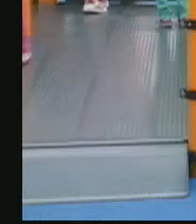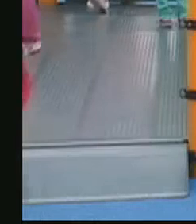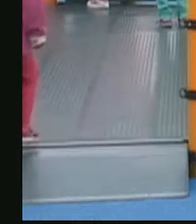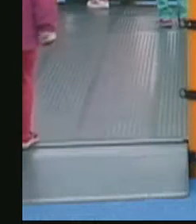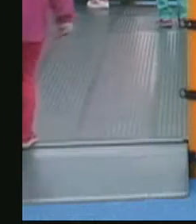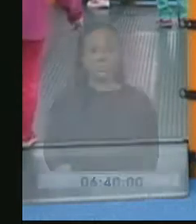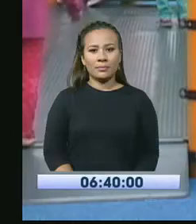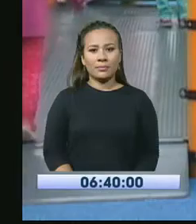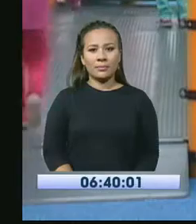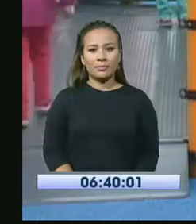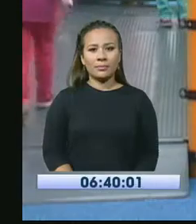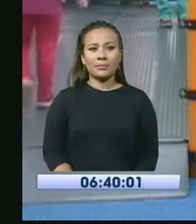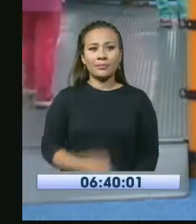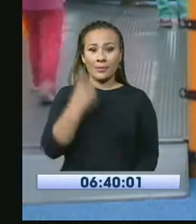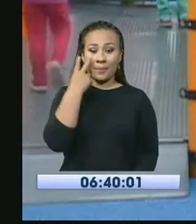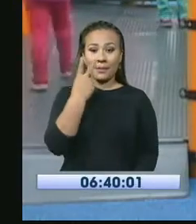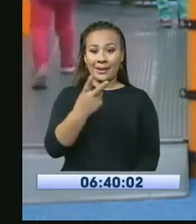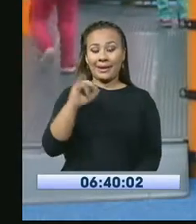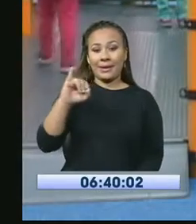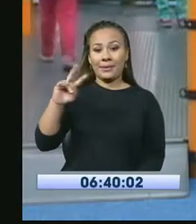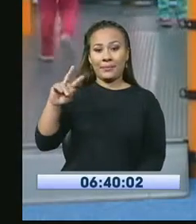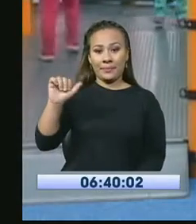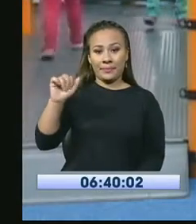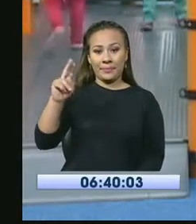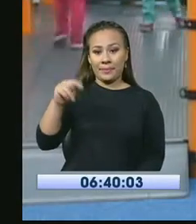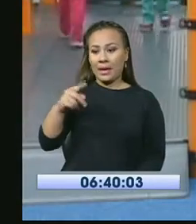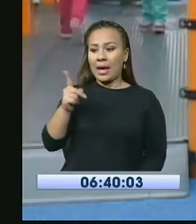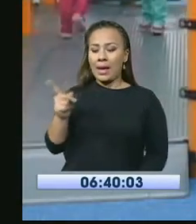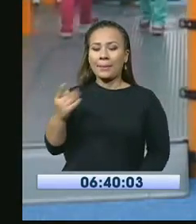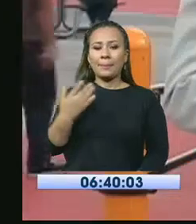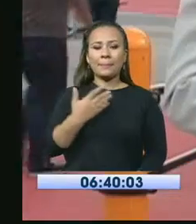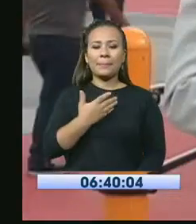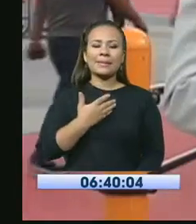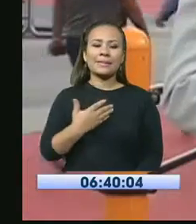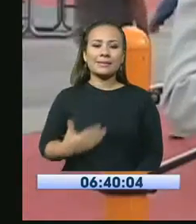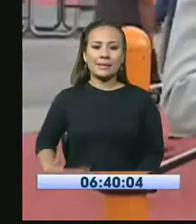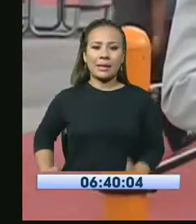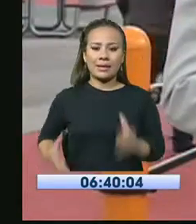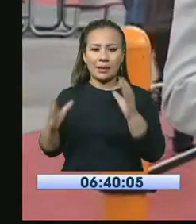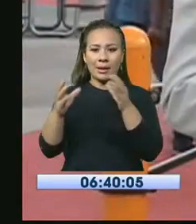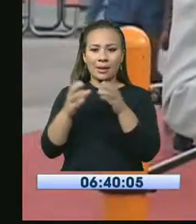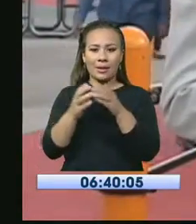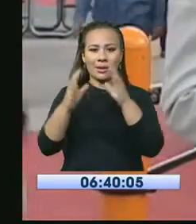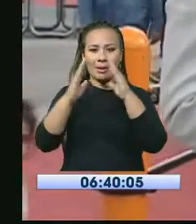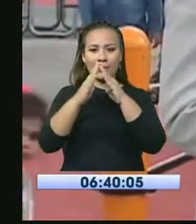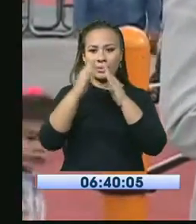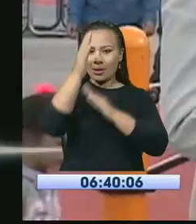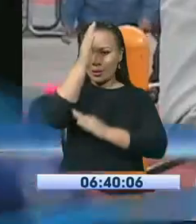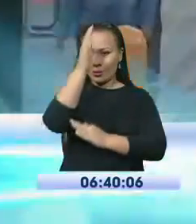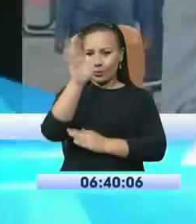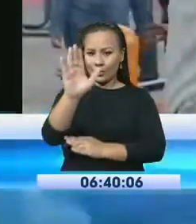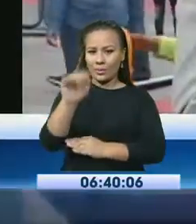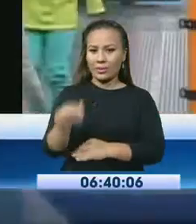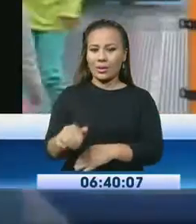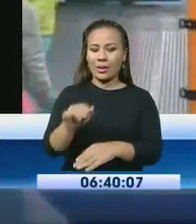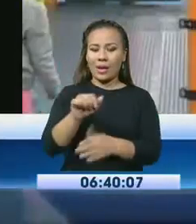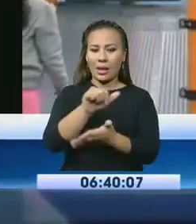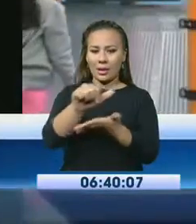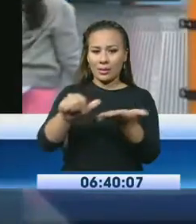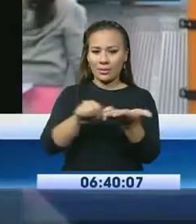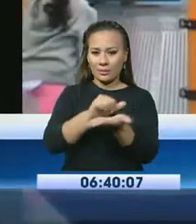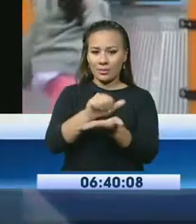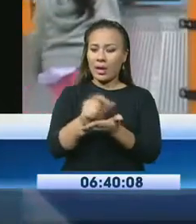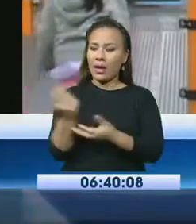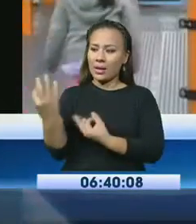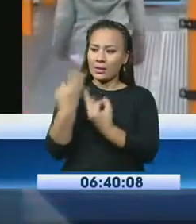e iván que es presidente de la casa de la cultura ecuatoriana núcleo del azuay nos va a contar un poquito sobre el bloque significó este